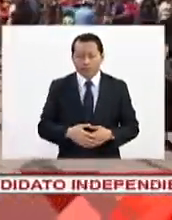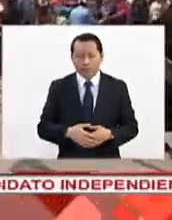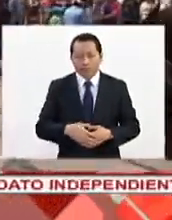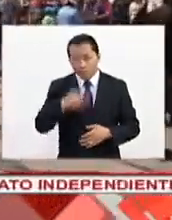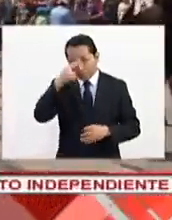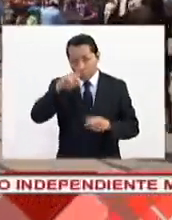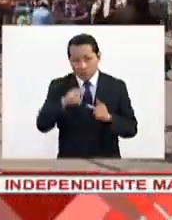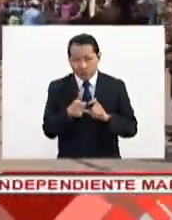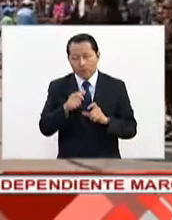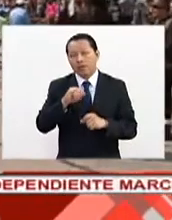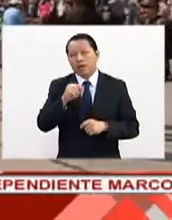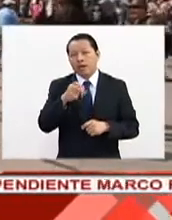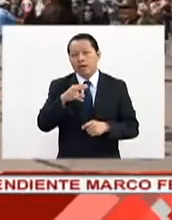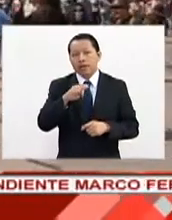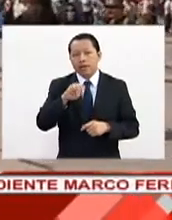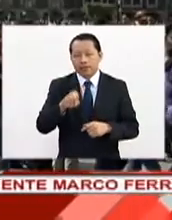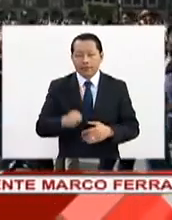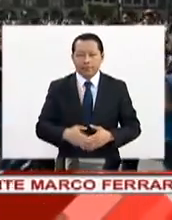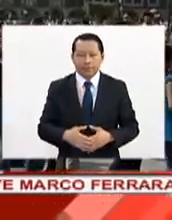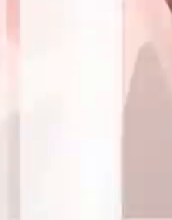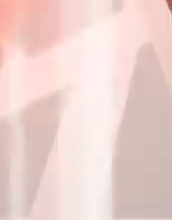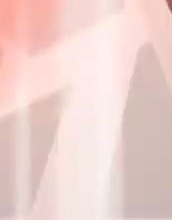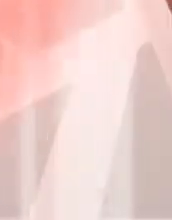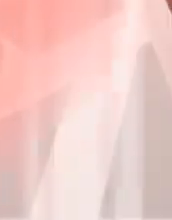Para México al Día, Jacqueline López Zárate.